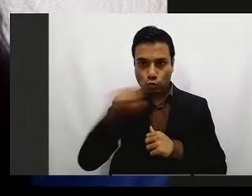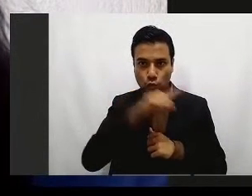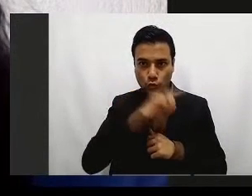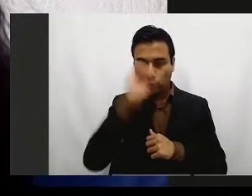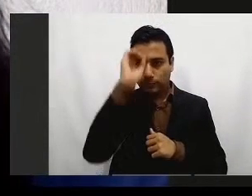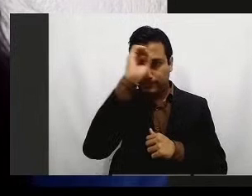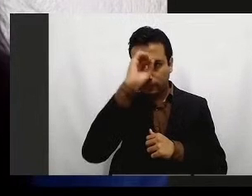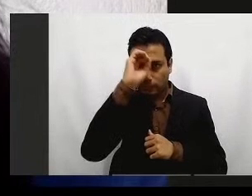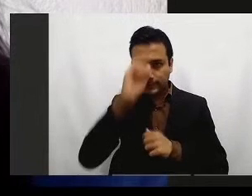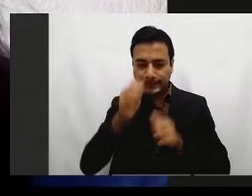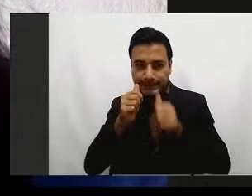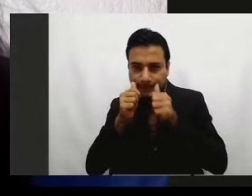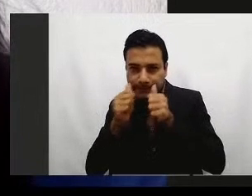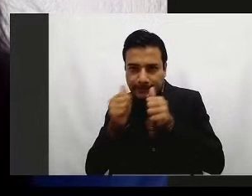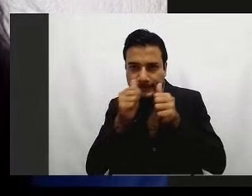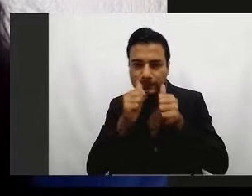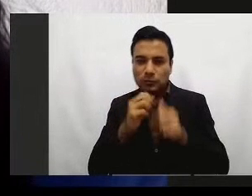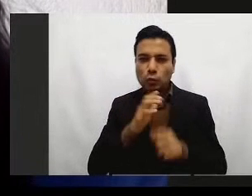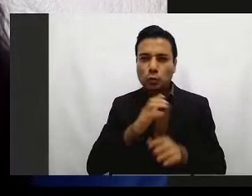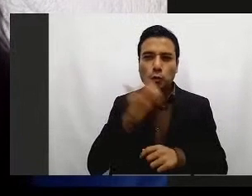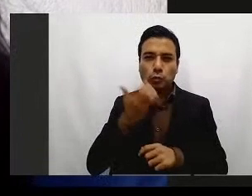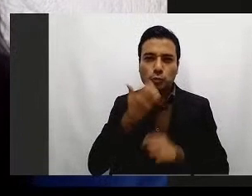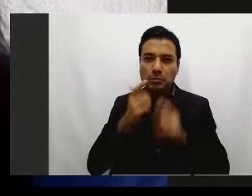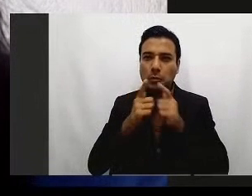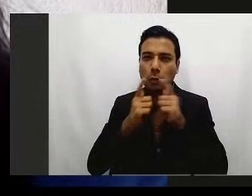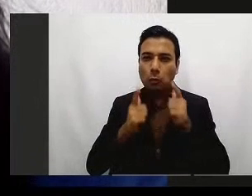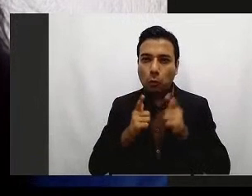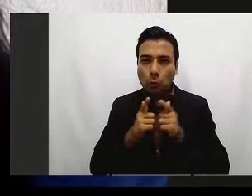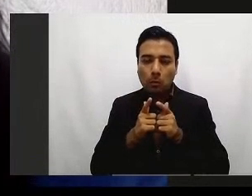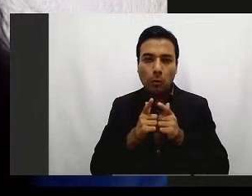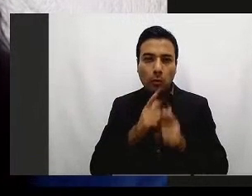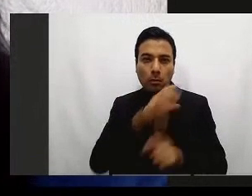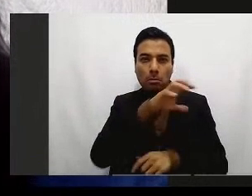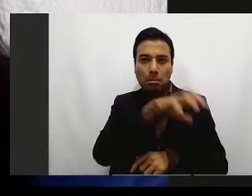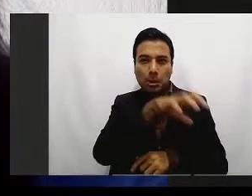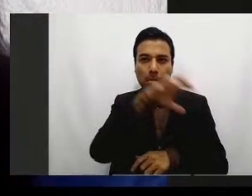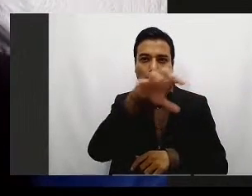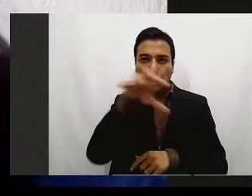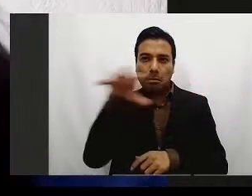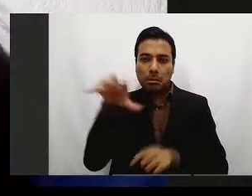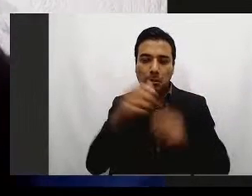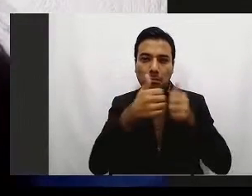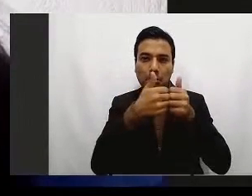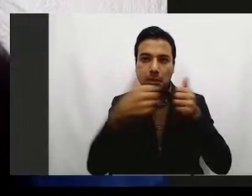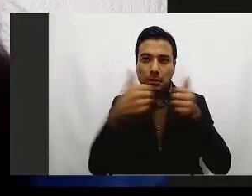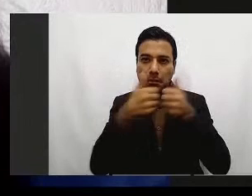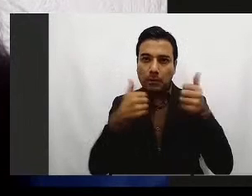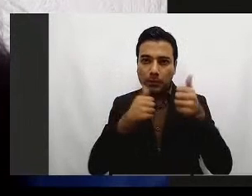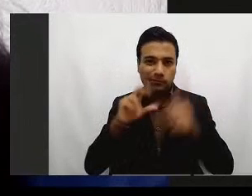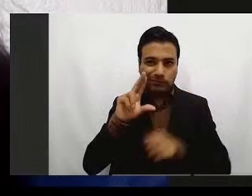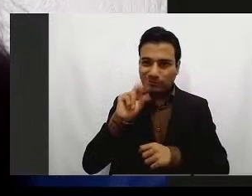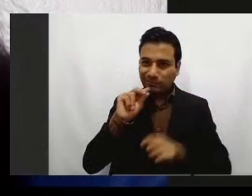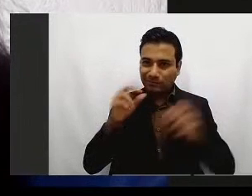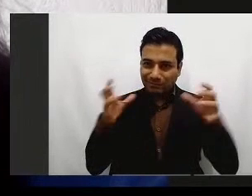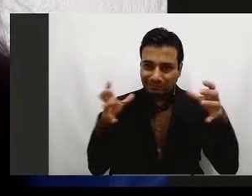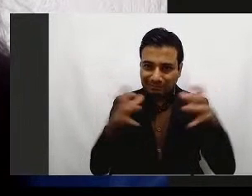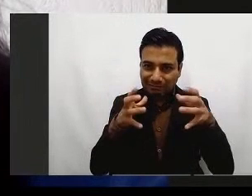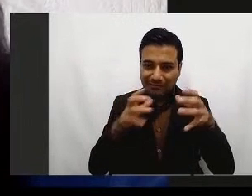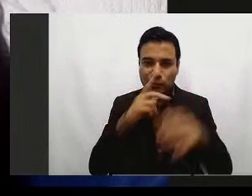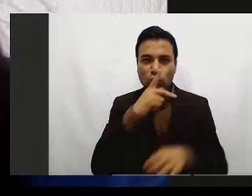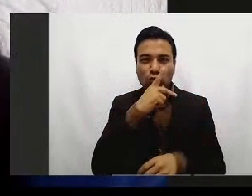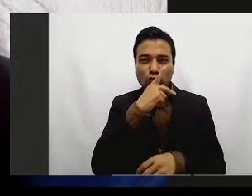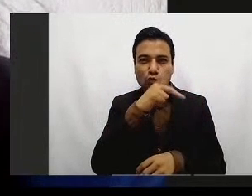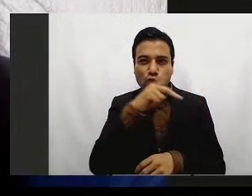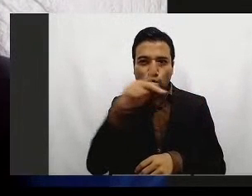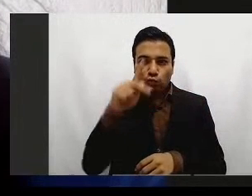de nuestras diferentes burbujas y de entender la realidad de los otros desde otras perspectivas. Y creo que